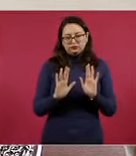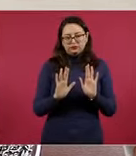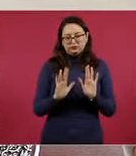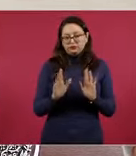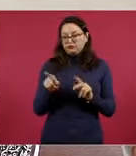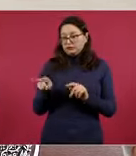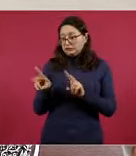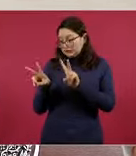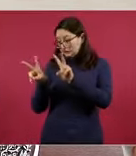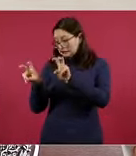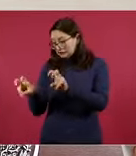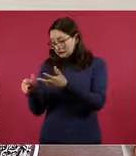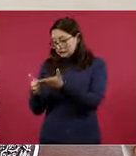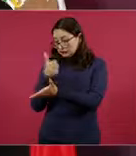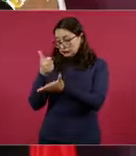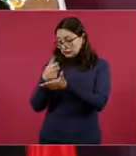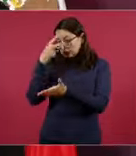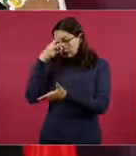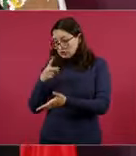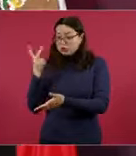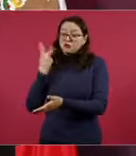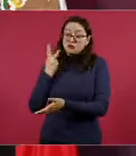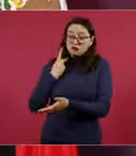a meter en nada